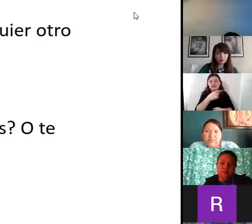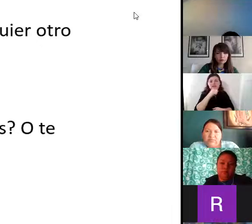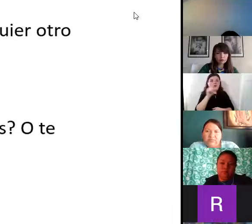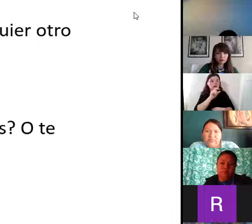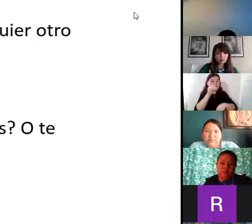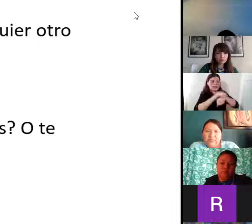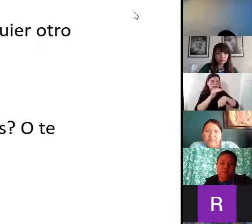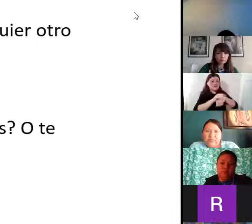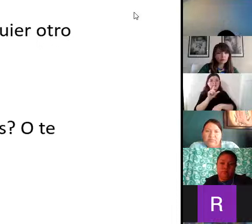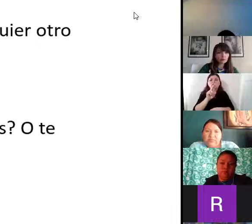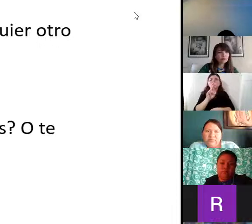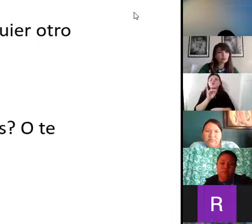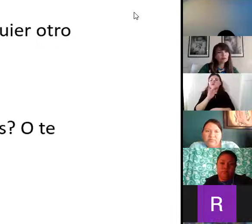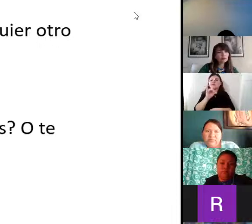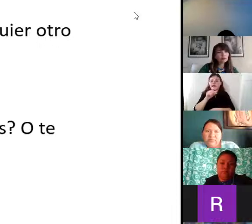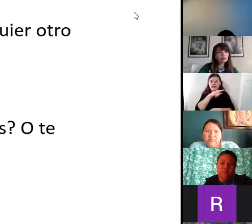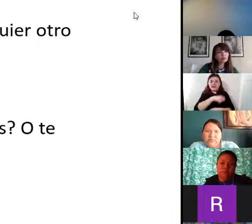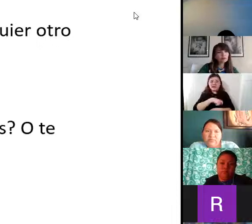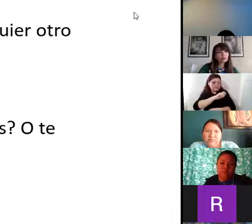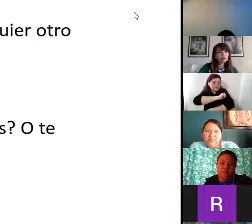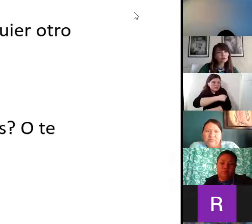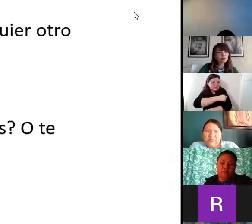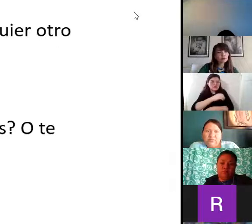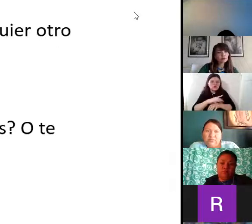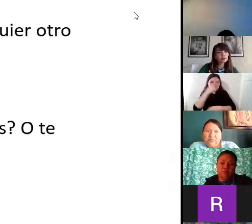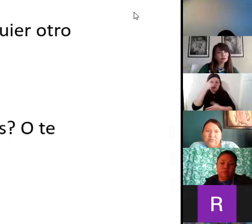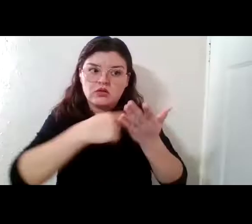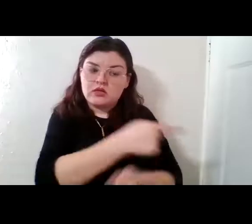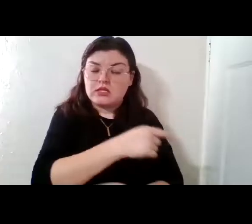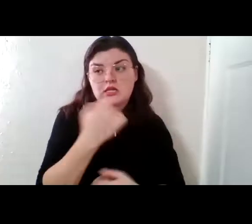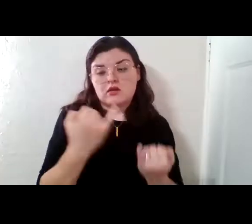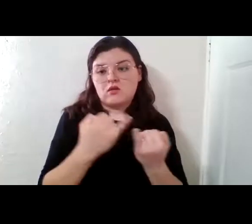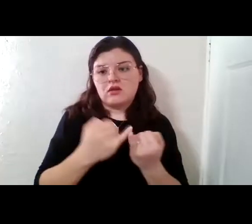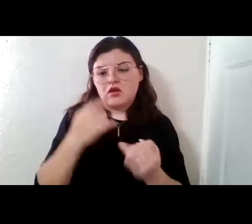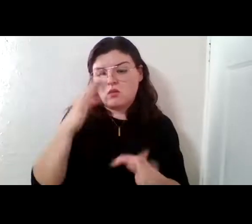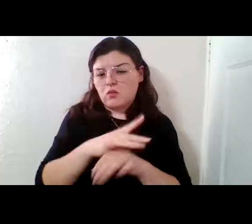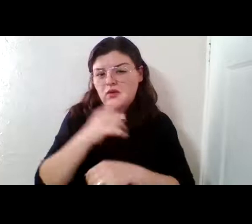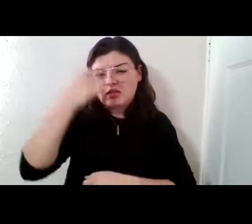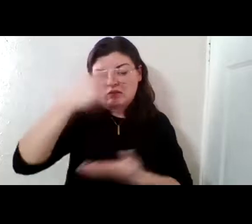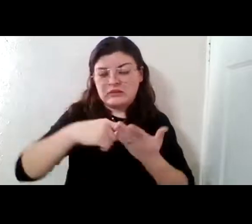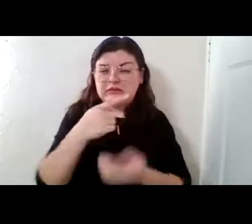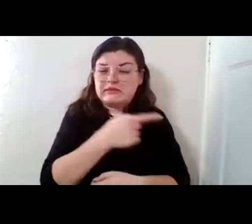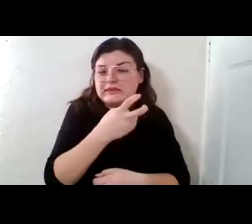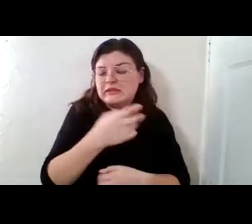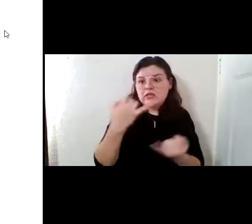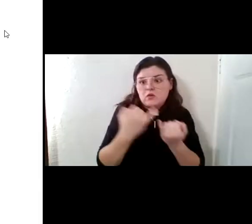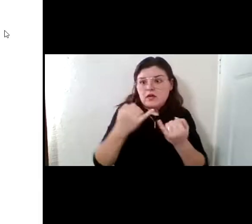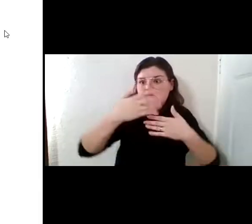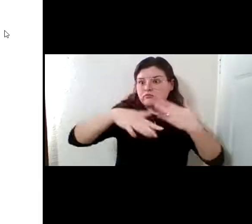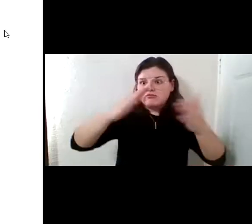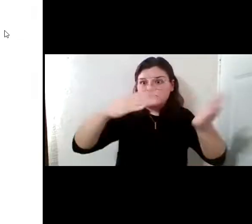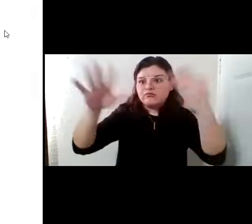Lucía la estaba pellizcando, yo creo que fue porque Lucía estaba enojada, porque, y empieza bla, bla, bla, bla, bla, a decir por qué estaba